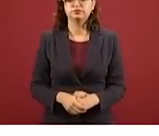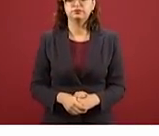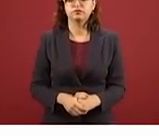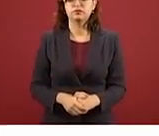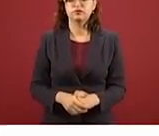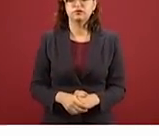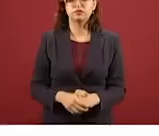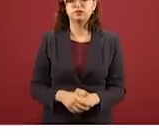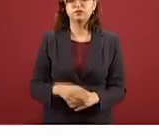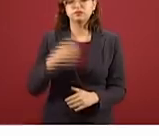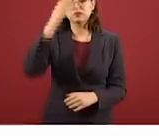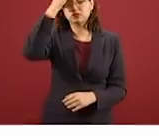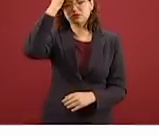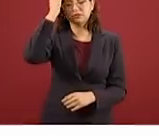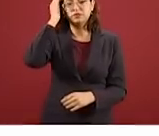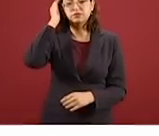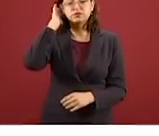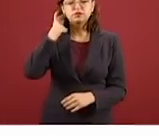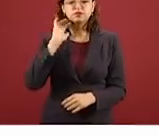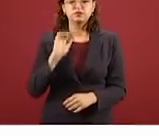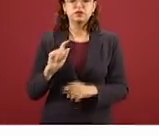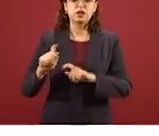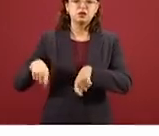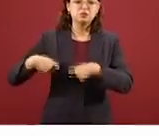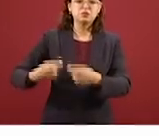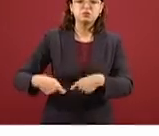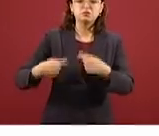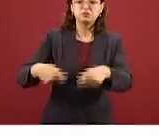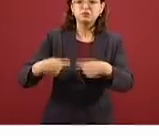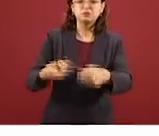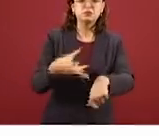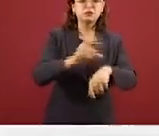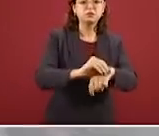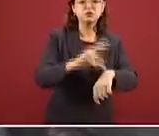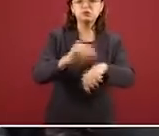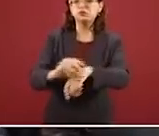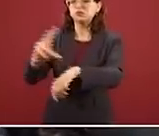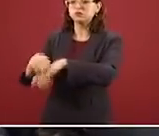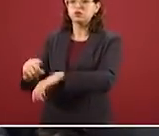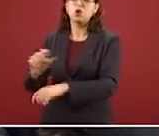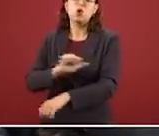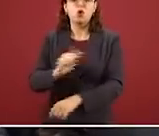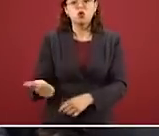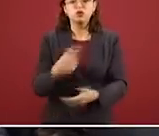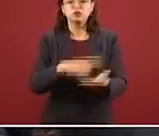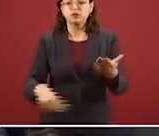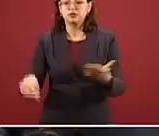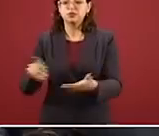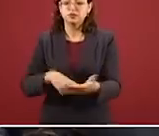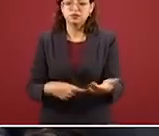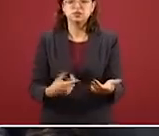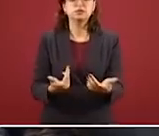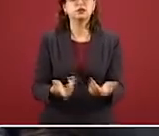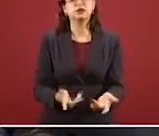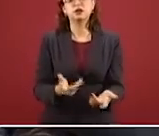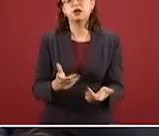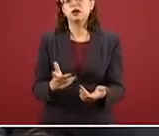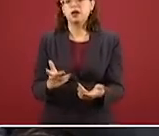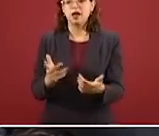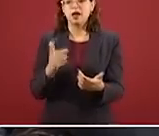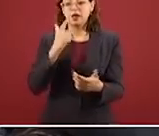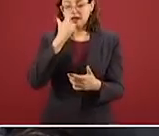entregando concesiones, es decir, devolviendo concesiones. Una cosa son las